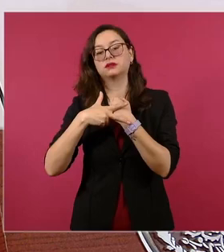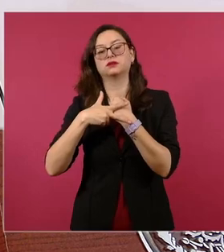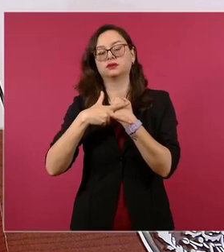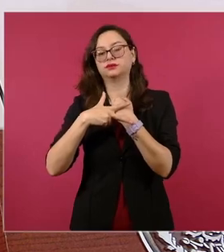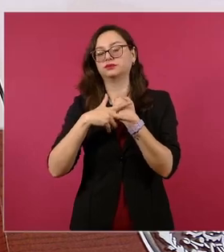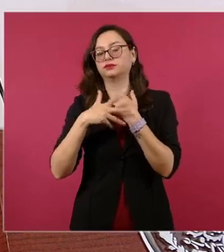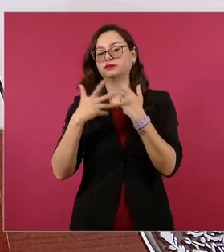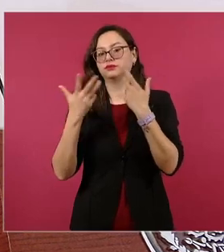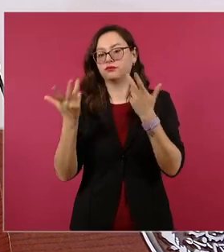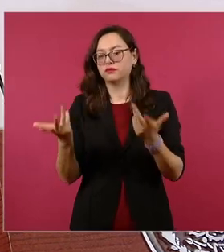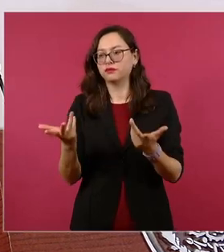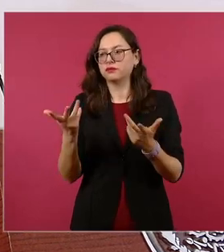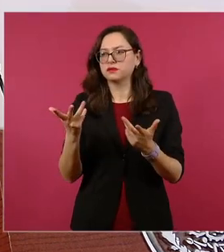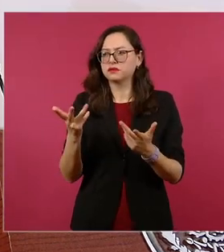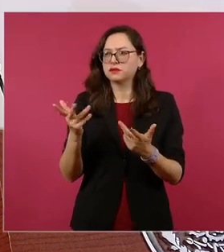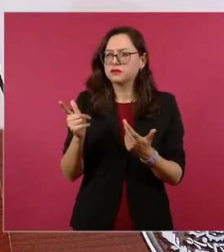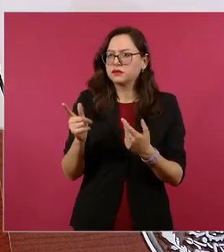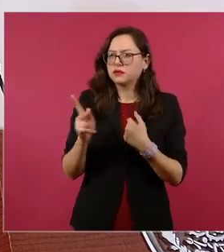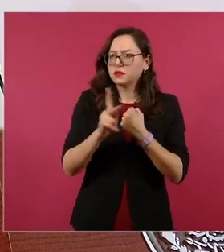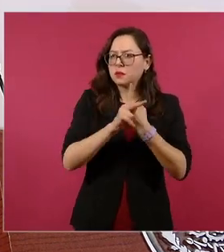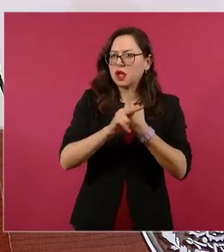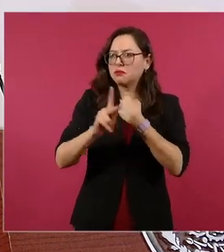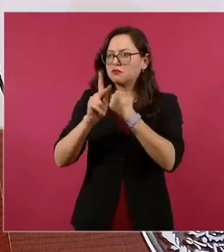en cuanto al bienestar,